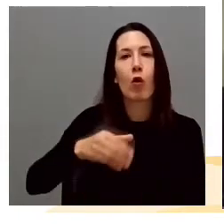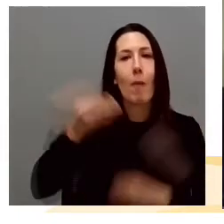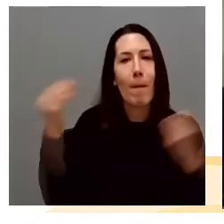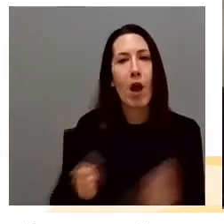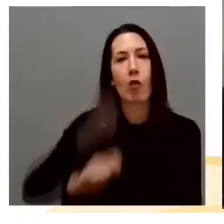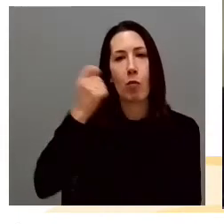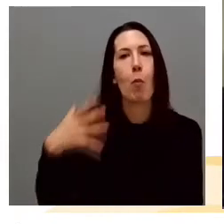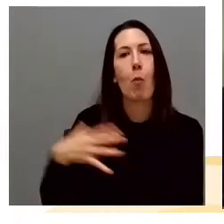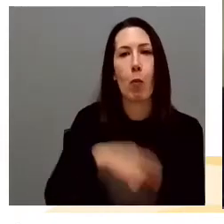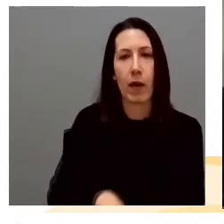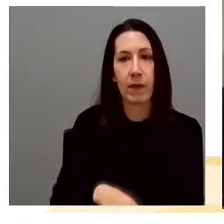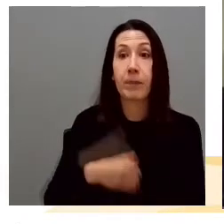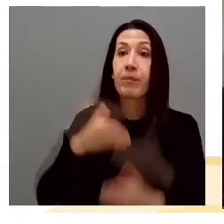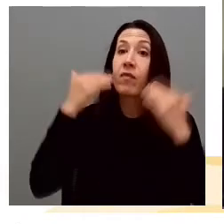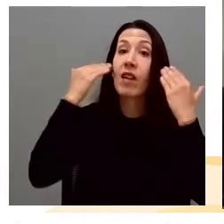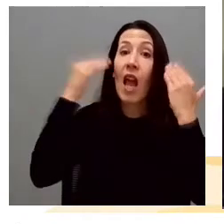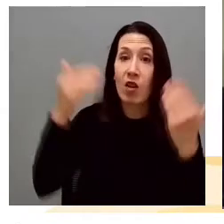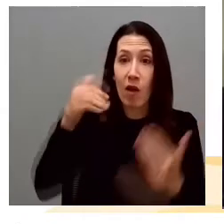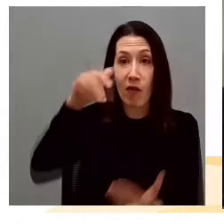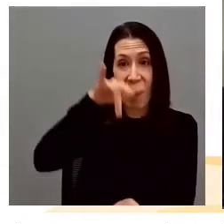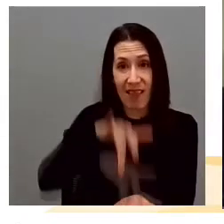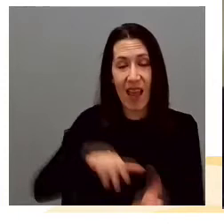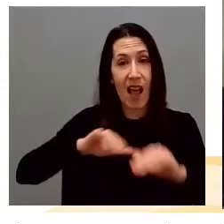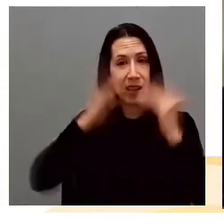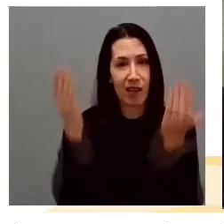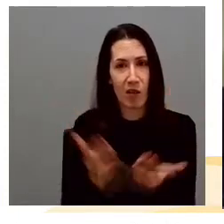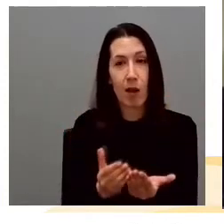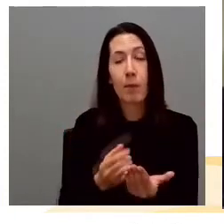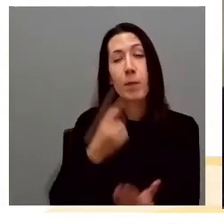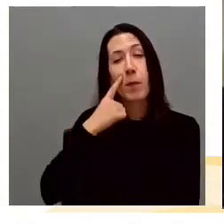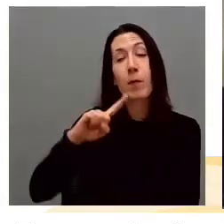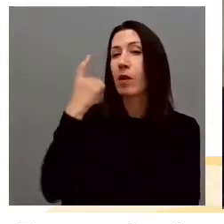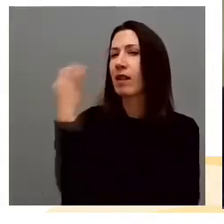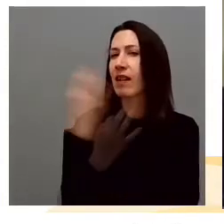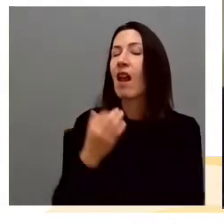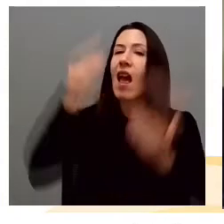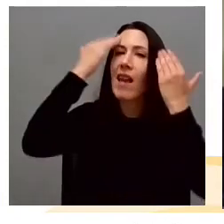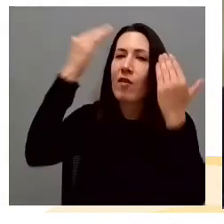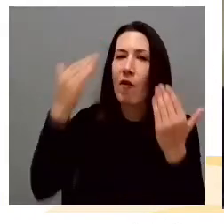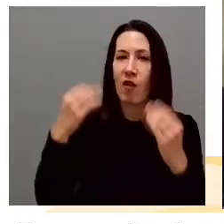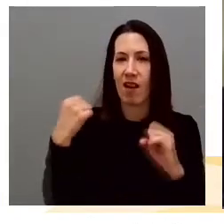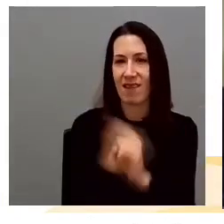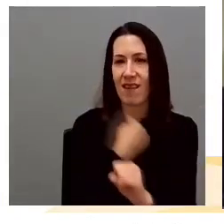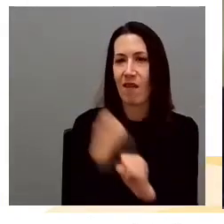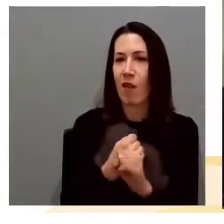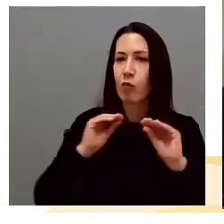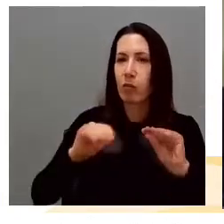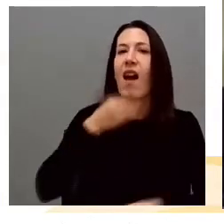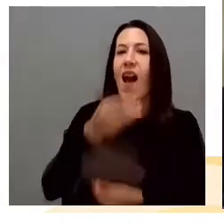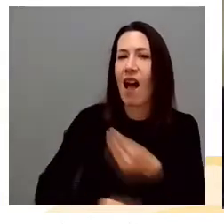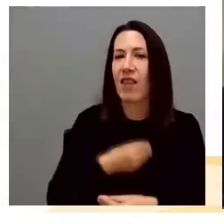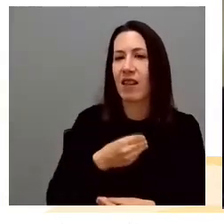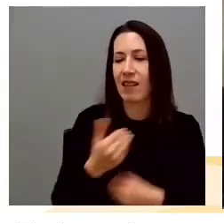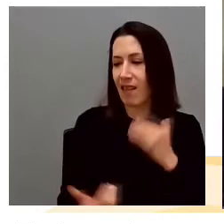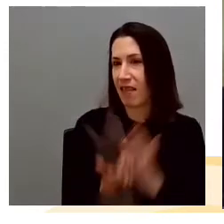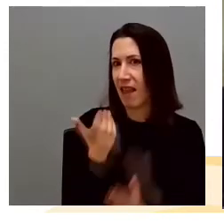todos. Enhorabuena por este día, pero sobre todo enhorabuena por el trabajo que realizáis cada uno de los